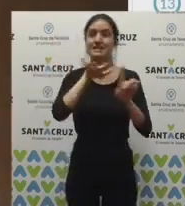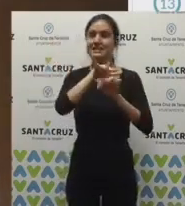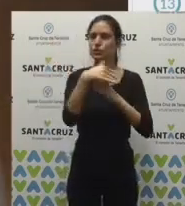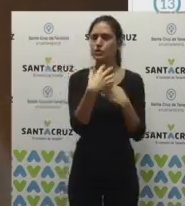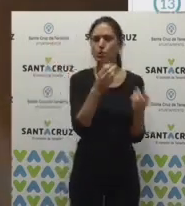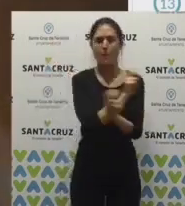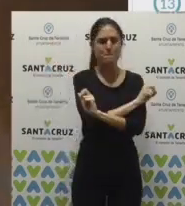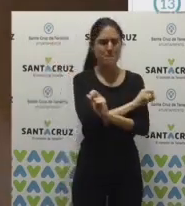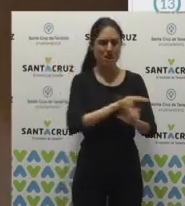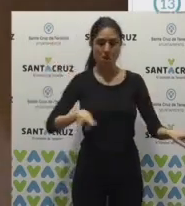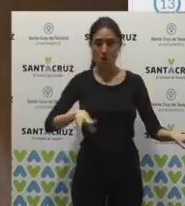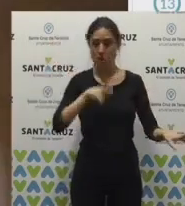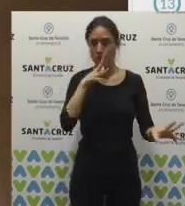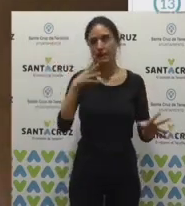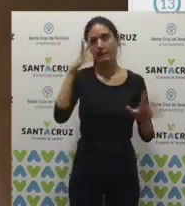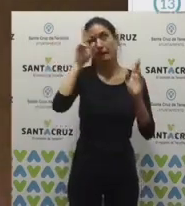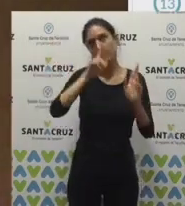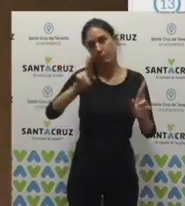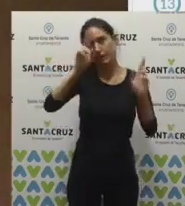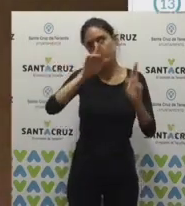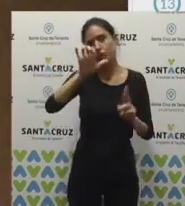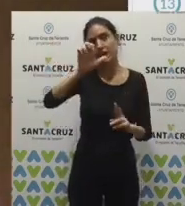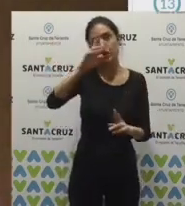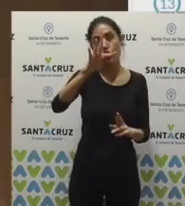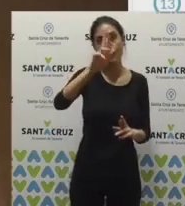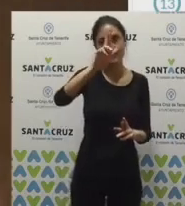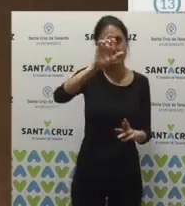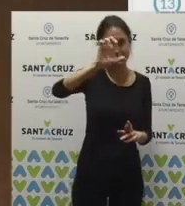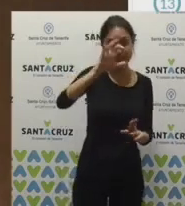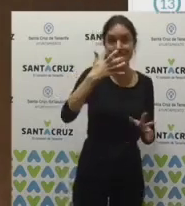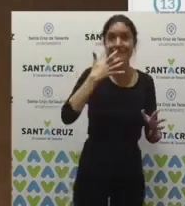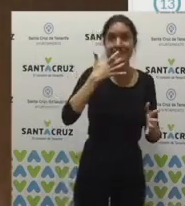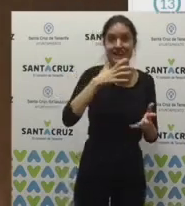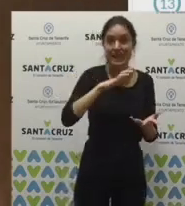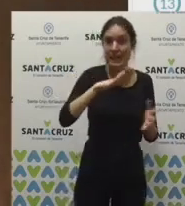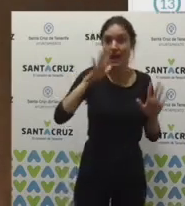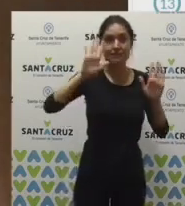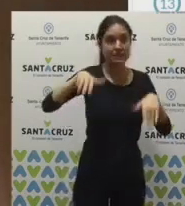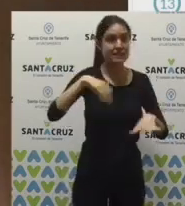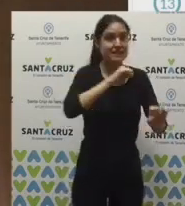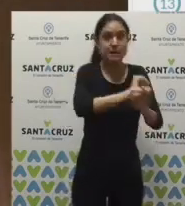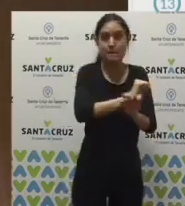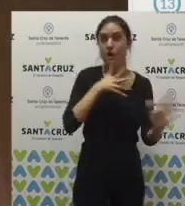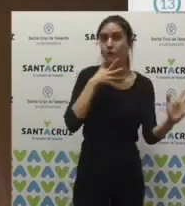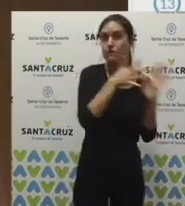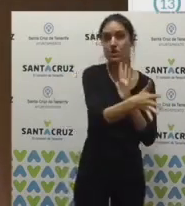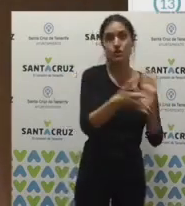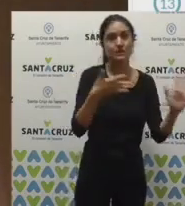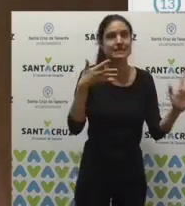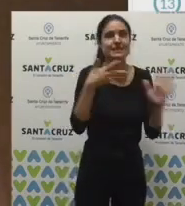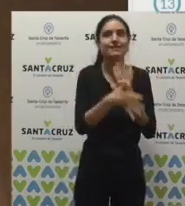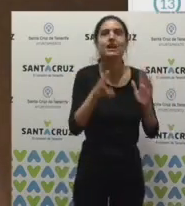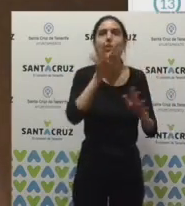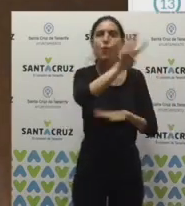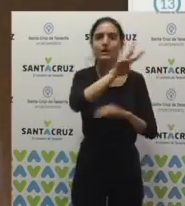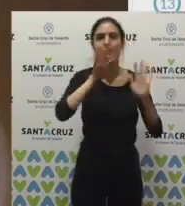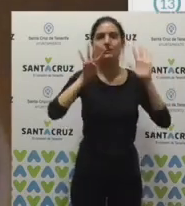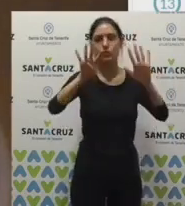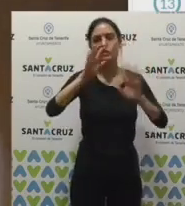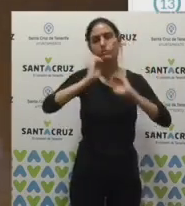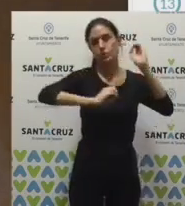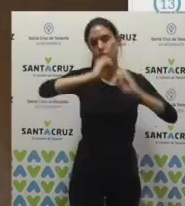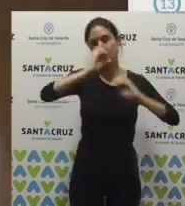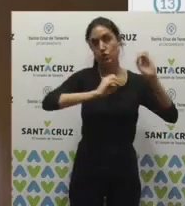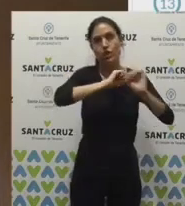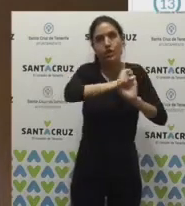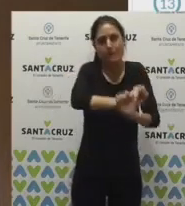viera que fuera que todos esos entes se transformarán en desempleados estaríamos hablando de un 49 por ciento de paro algo que